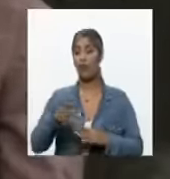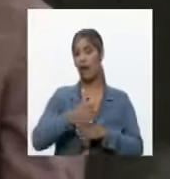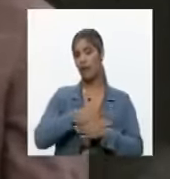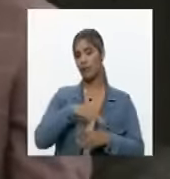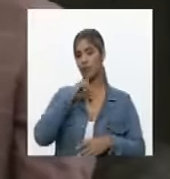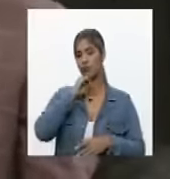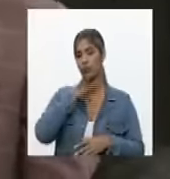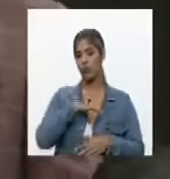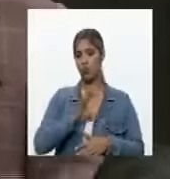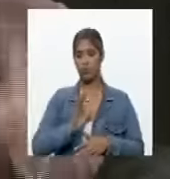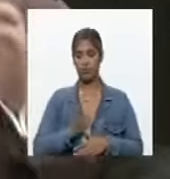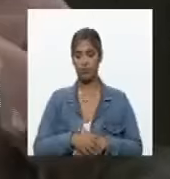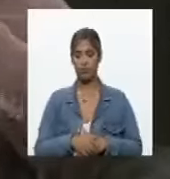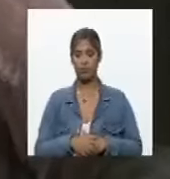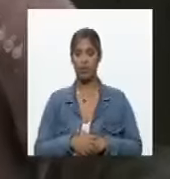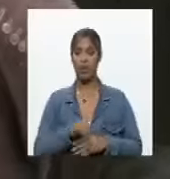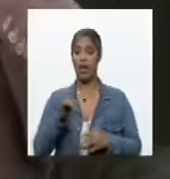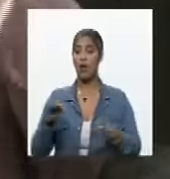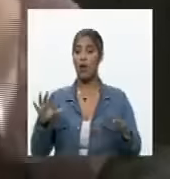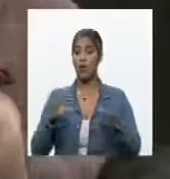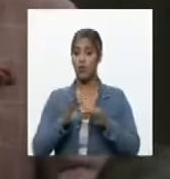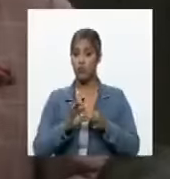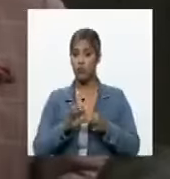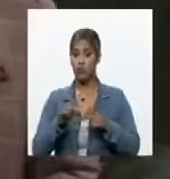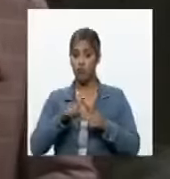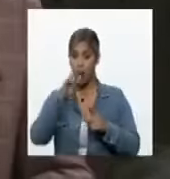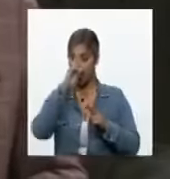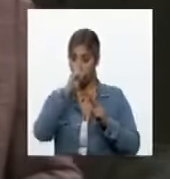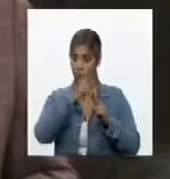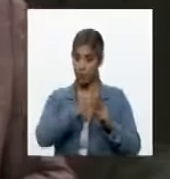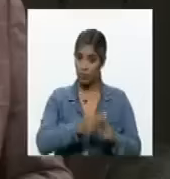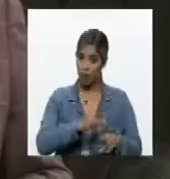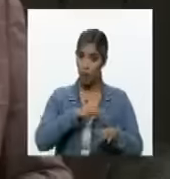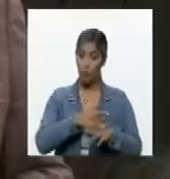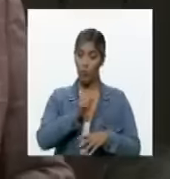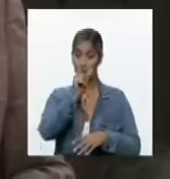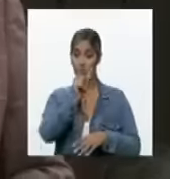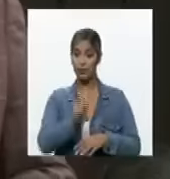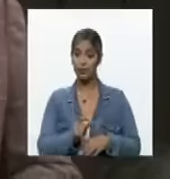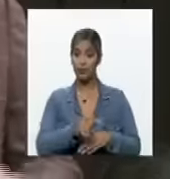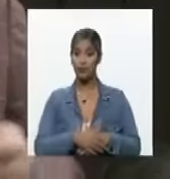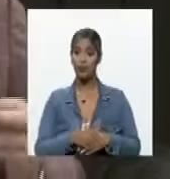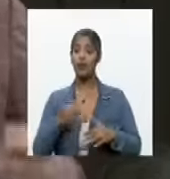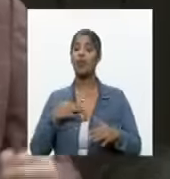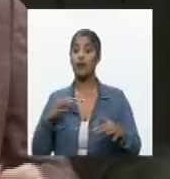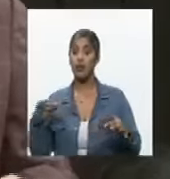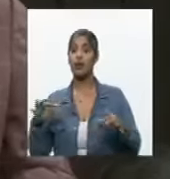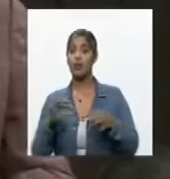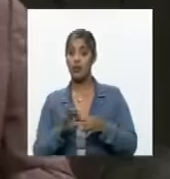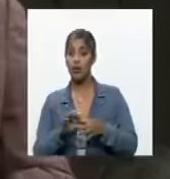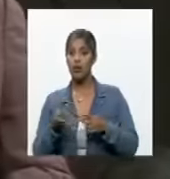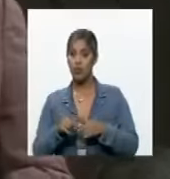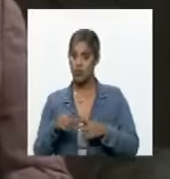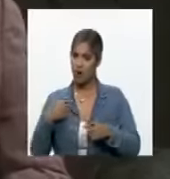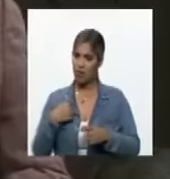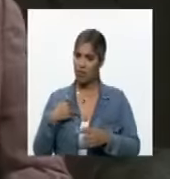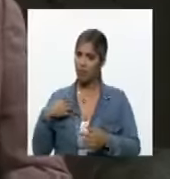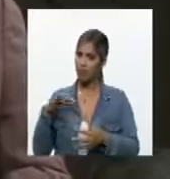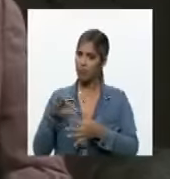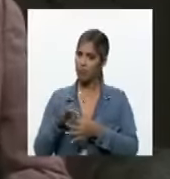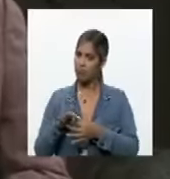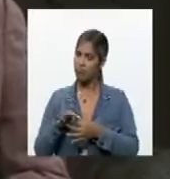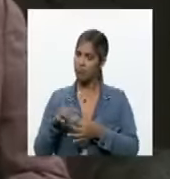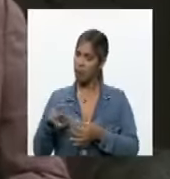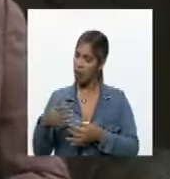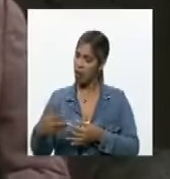momento. Y era una mezcla de admiración porque en el personaje coincidían cosas que le había pasado